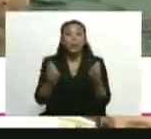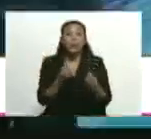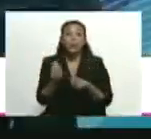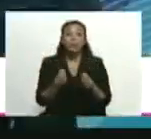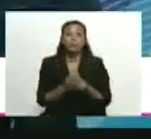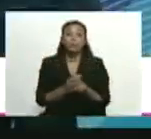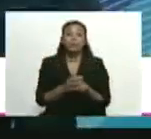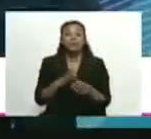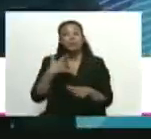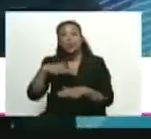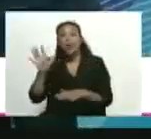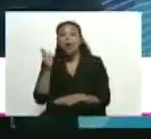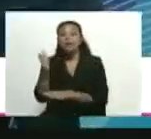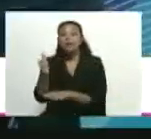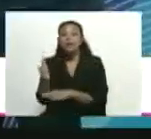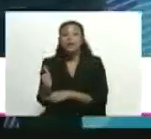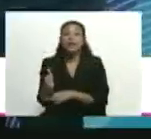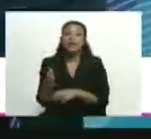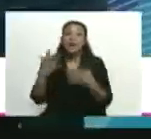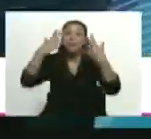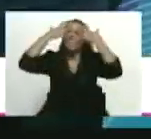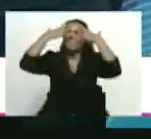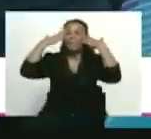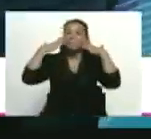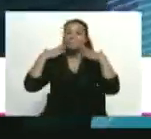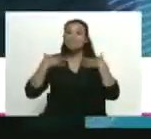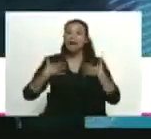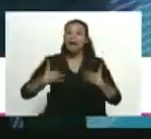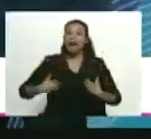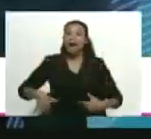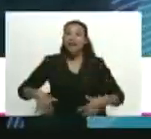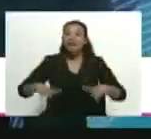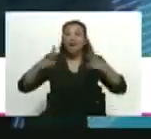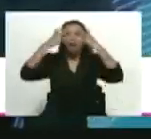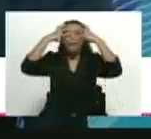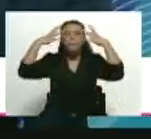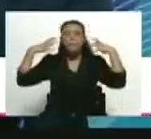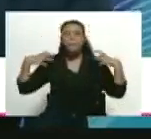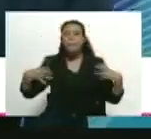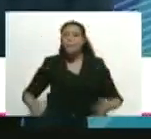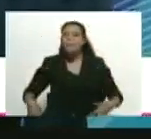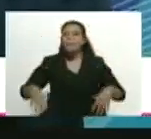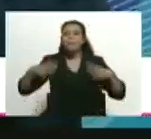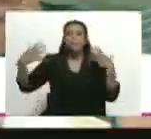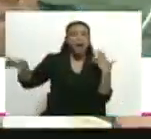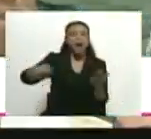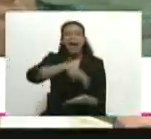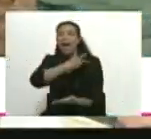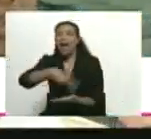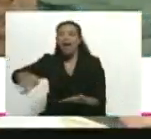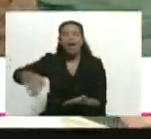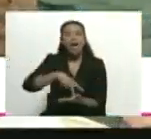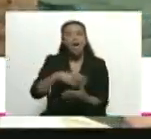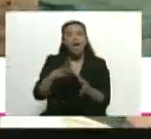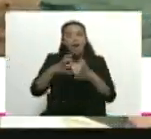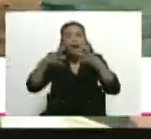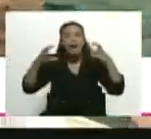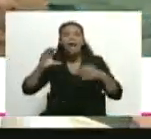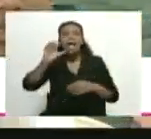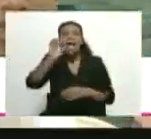llegué empapado a la casa porque nos metimos en la espuma y eso fue por aquí, por allá. ¿En la espuma? ¿Qué es eso de la